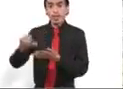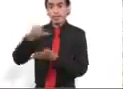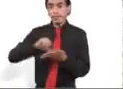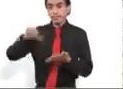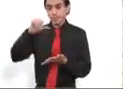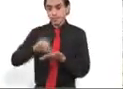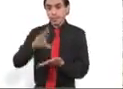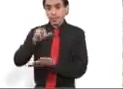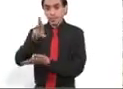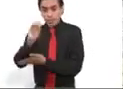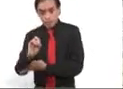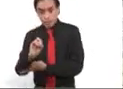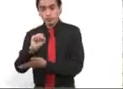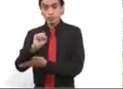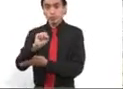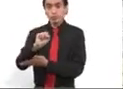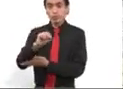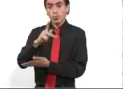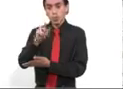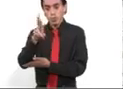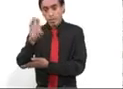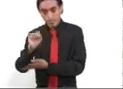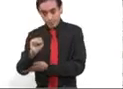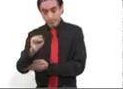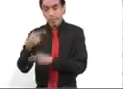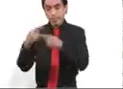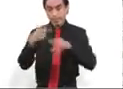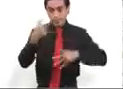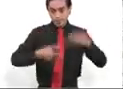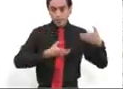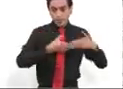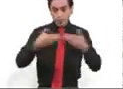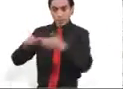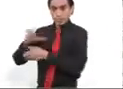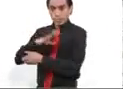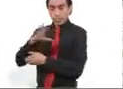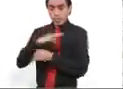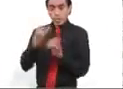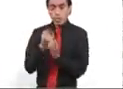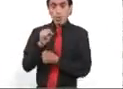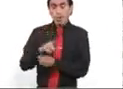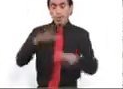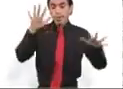a Portales. Y como les decía, el proyecto de sustitución